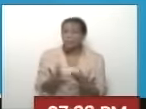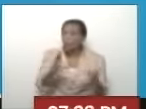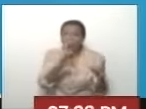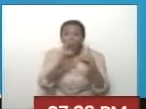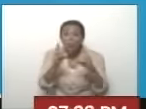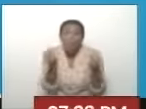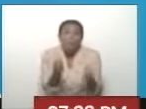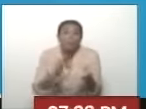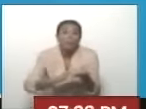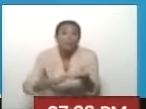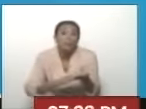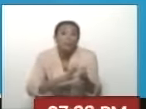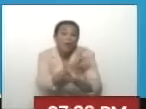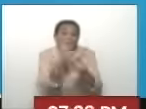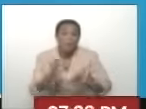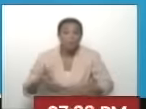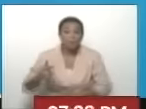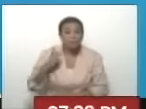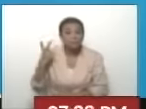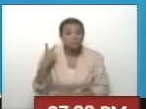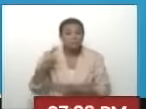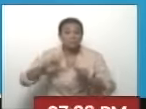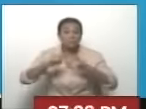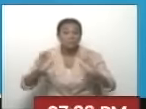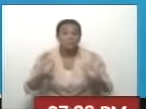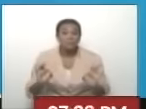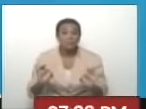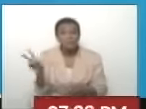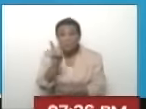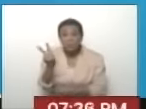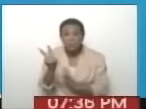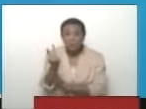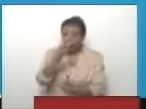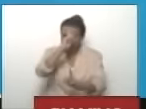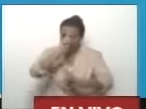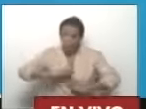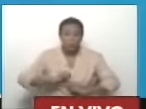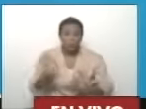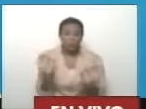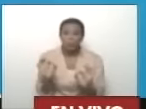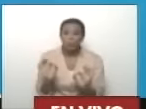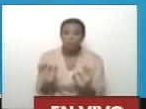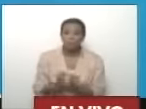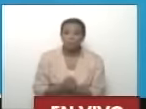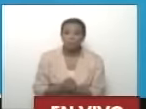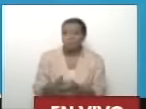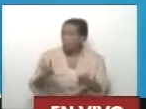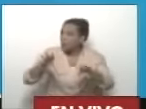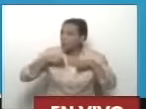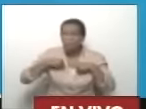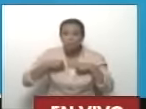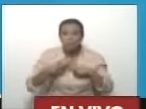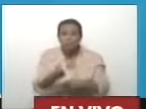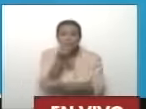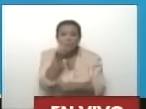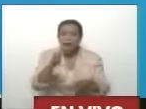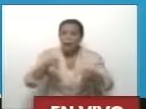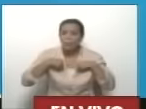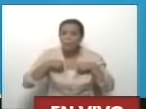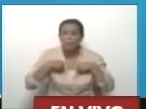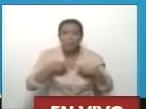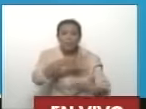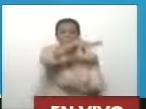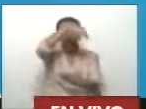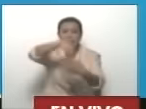dialogamos, entonces ¿cuál es la solución? Si Venezuela no ha reconocido jamás, ni reconocerá jamás la